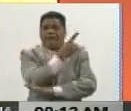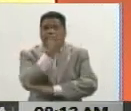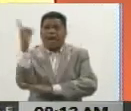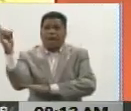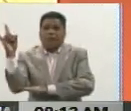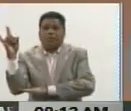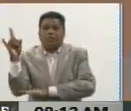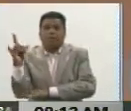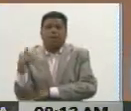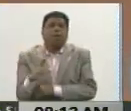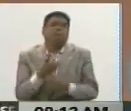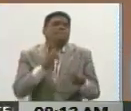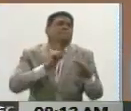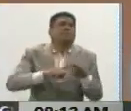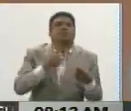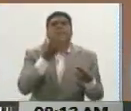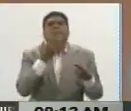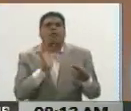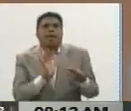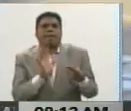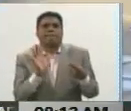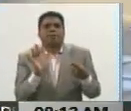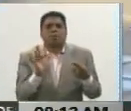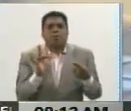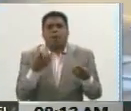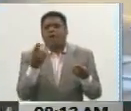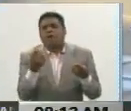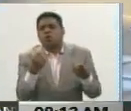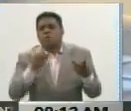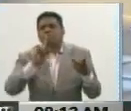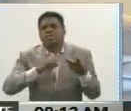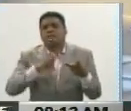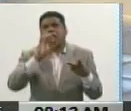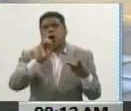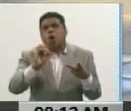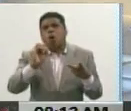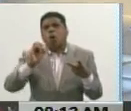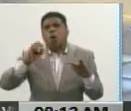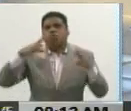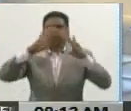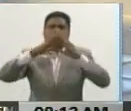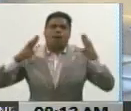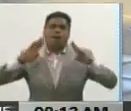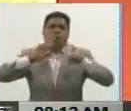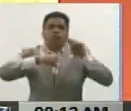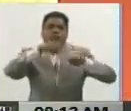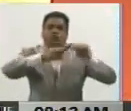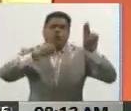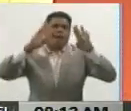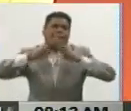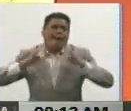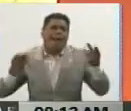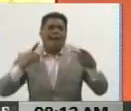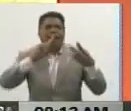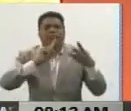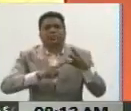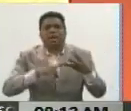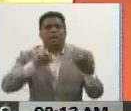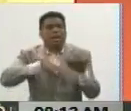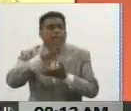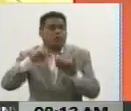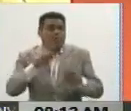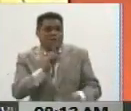actividad económica, por expansión de urbanismos, por el tema. Entonces, bueno, evidentemente, el problema no está en